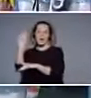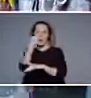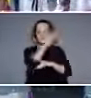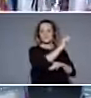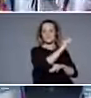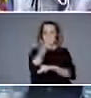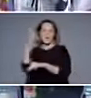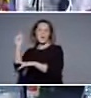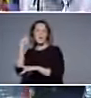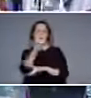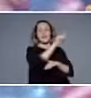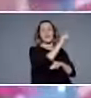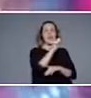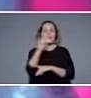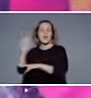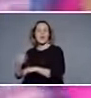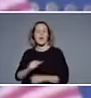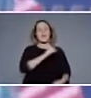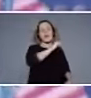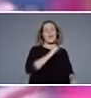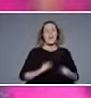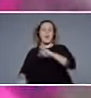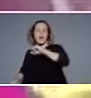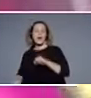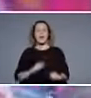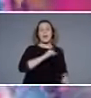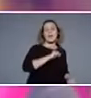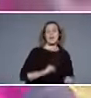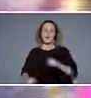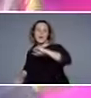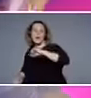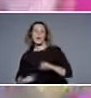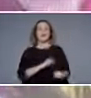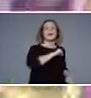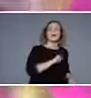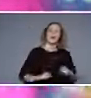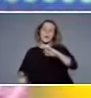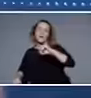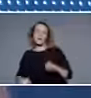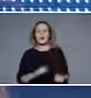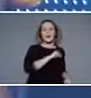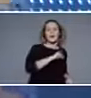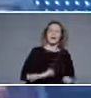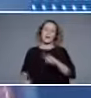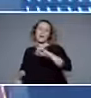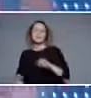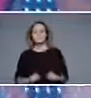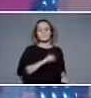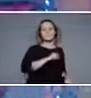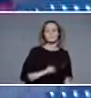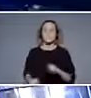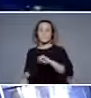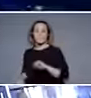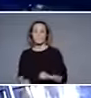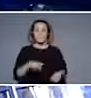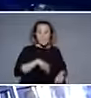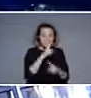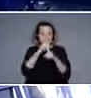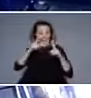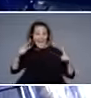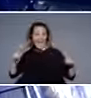la la la la la la la la la la la la la. Este